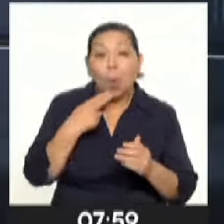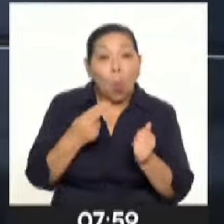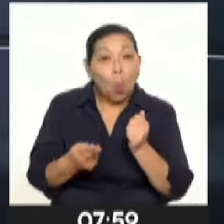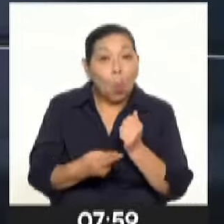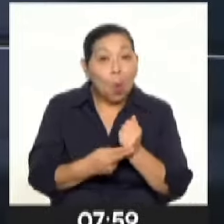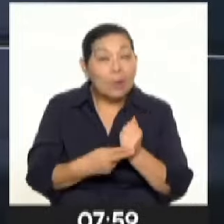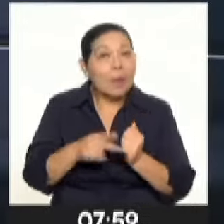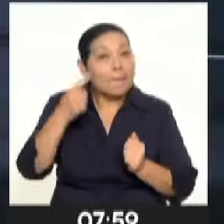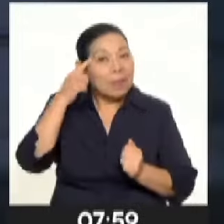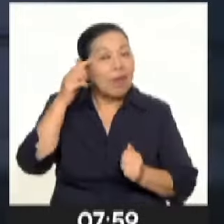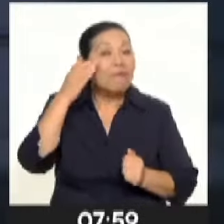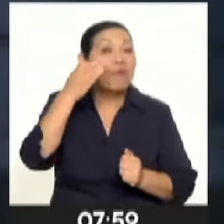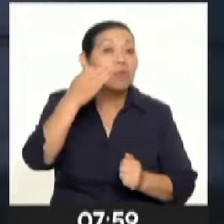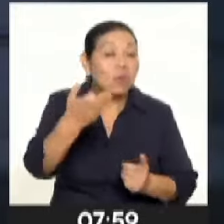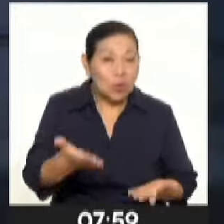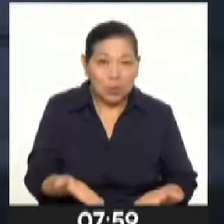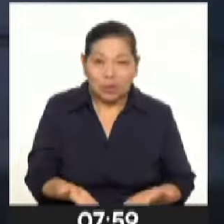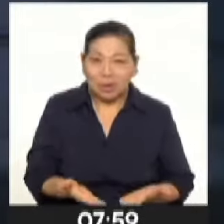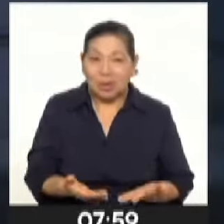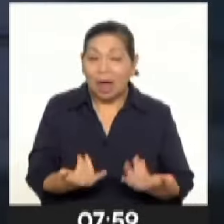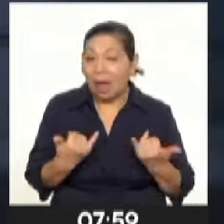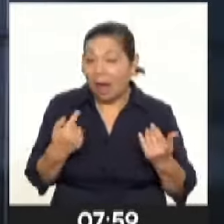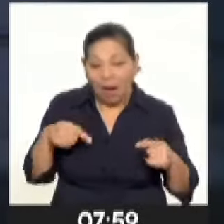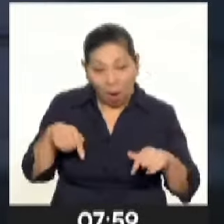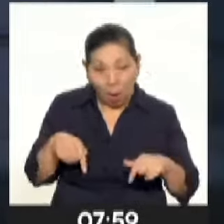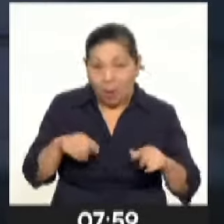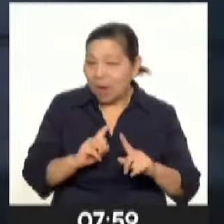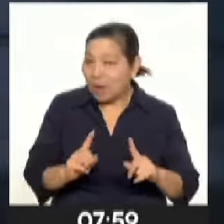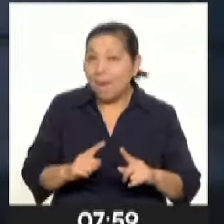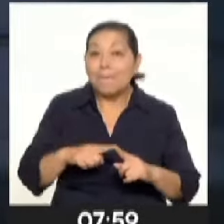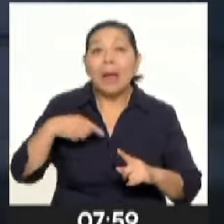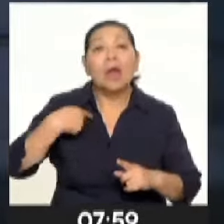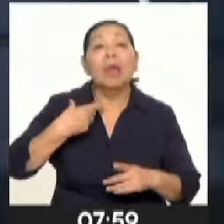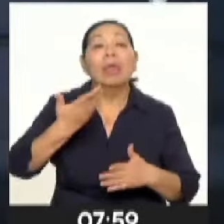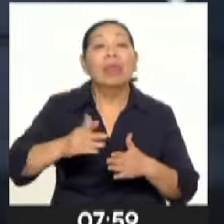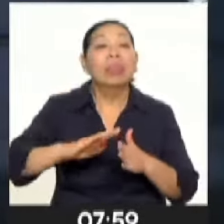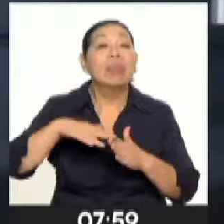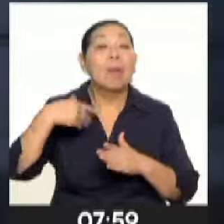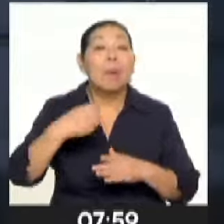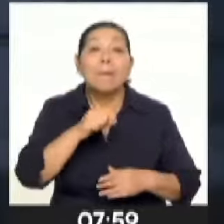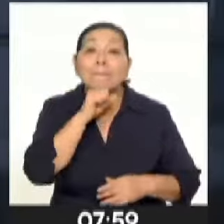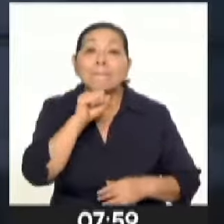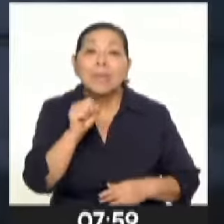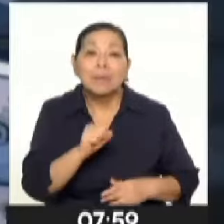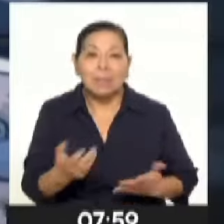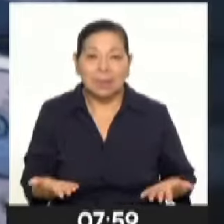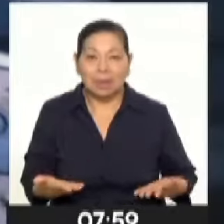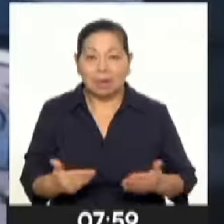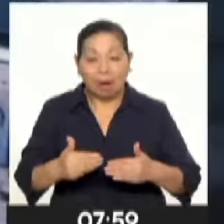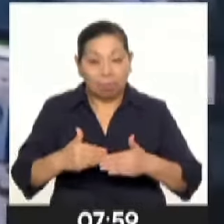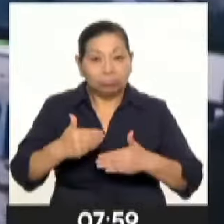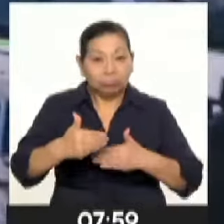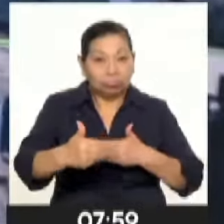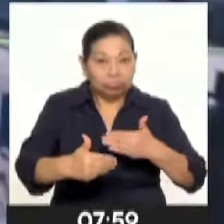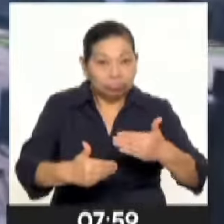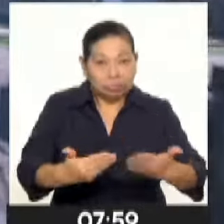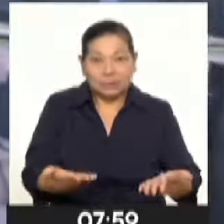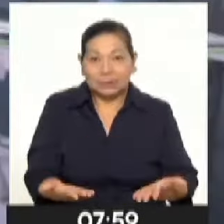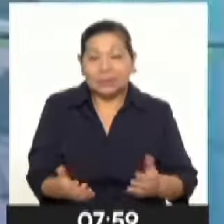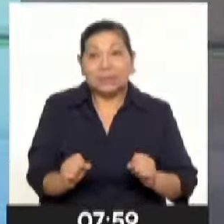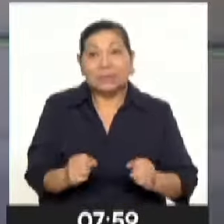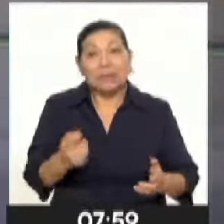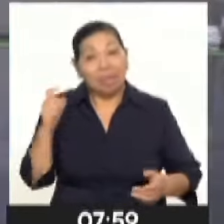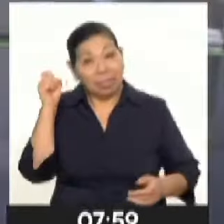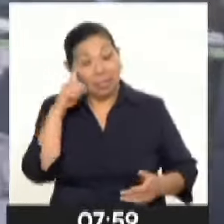ese dinero pensando en el largo plazo. No, no desenfoquemos para qué es ese dinero, es para mi jubilación, para mi vejez que es larga, ¿no? Y que lamentablemente pues